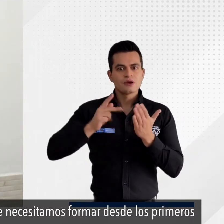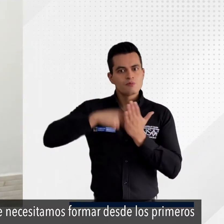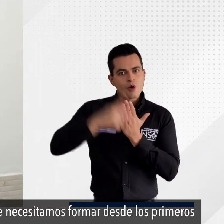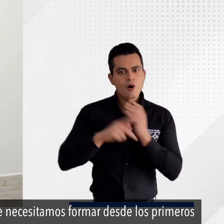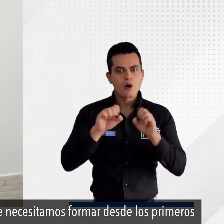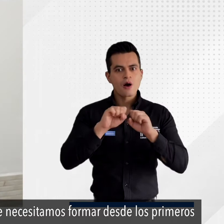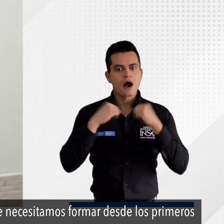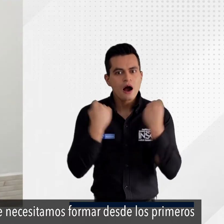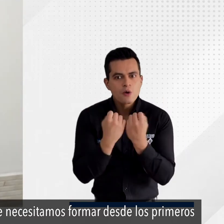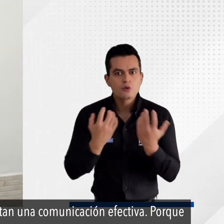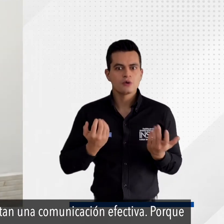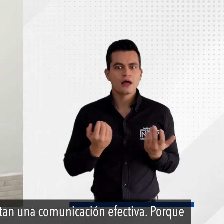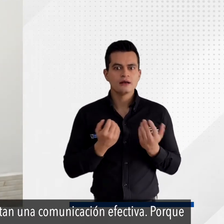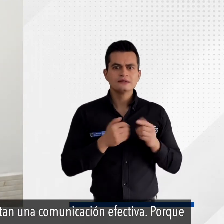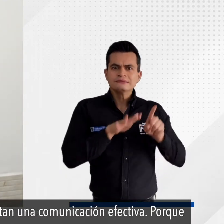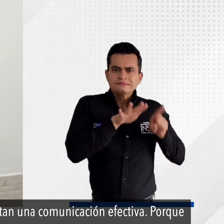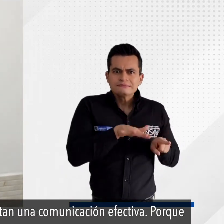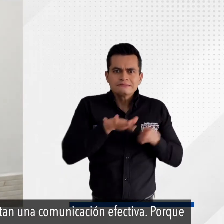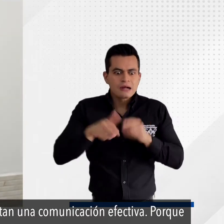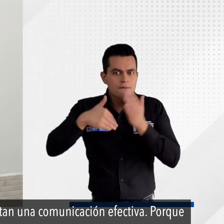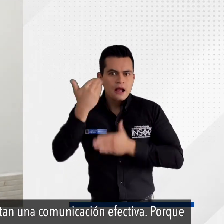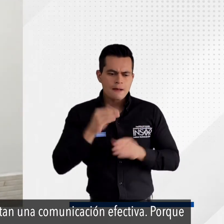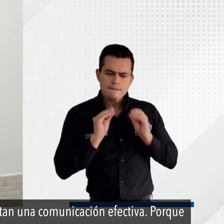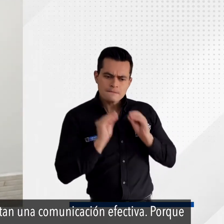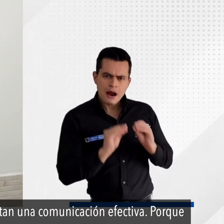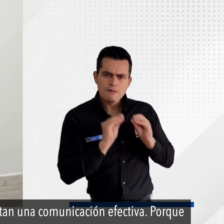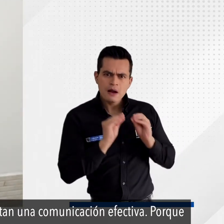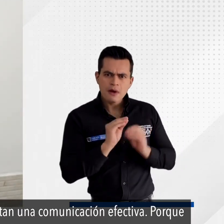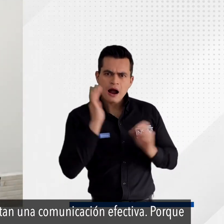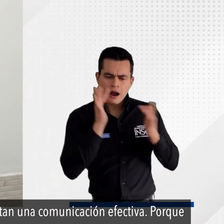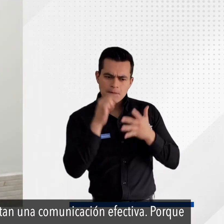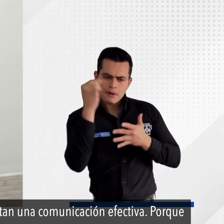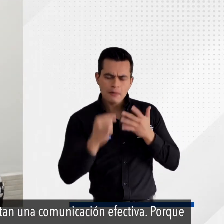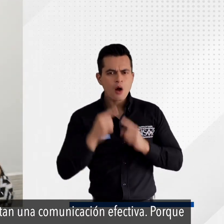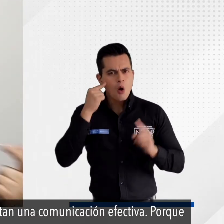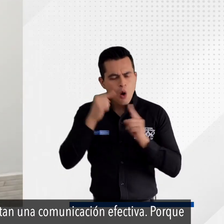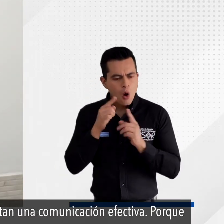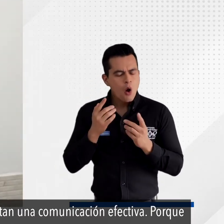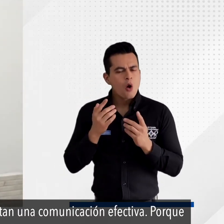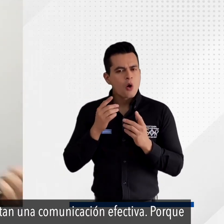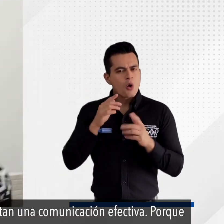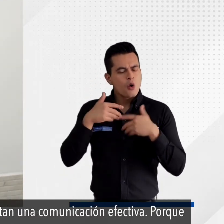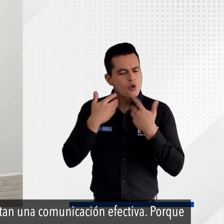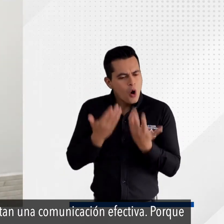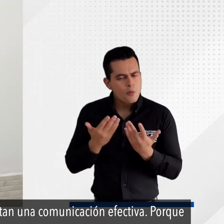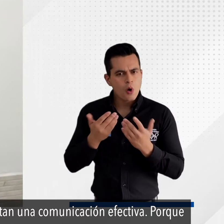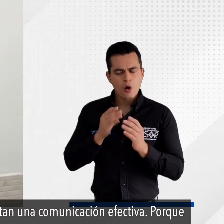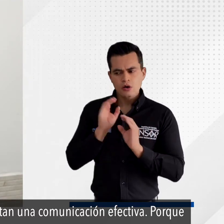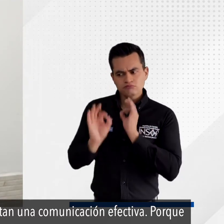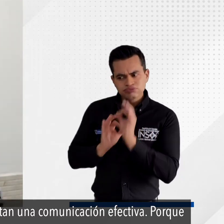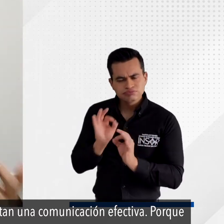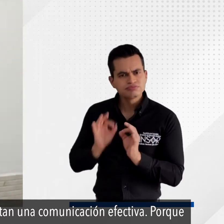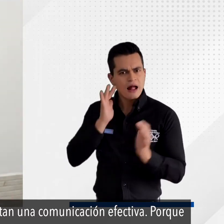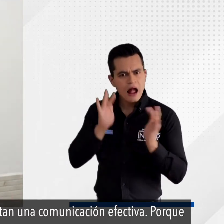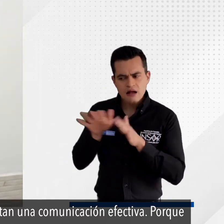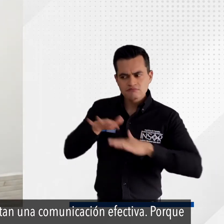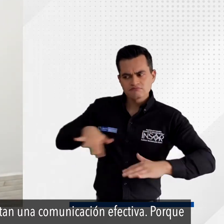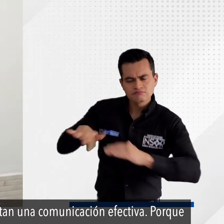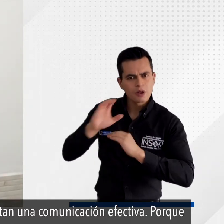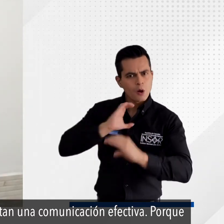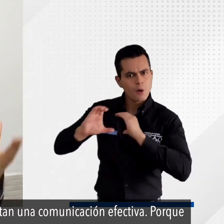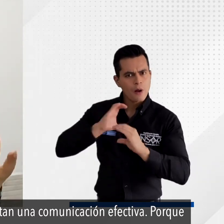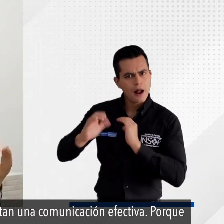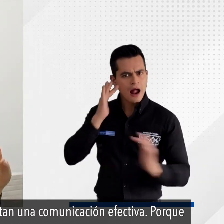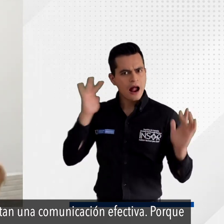las personas en esta cultura, un cuidado transcultural, pero que nos permita una comunicación efectiva, porque también nos pasa que